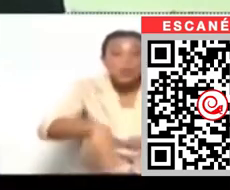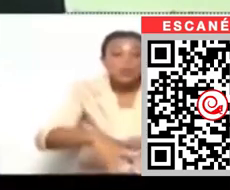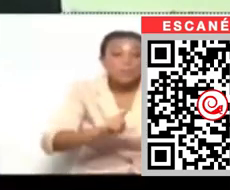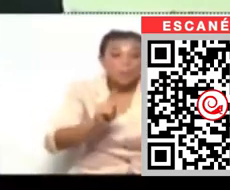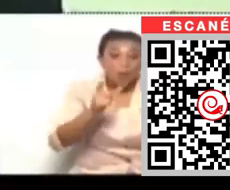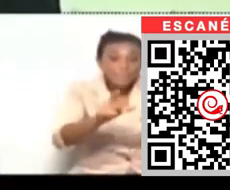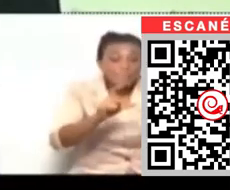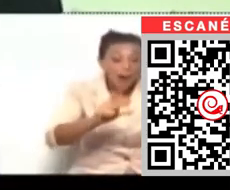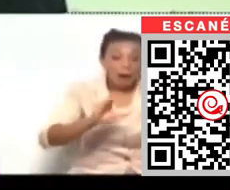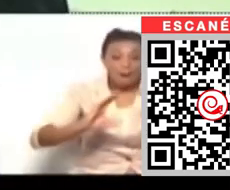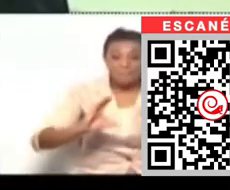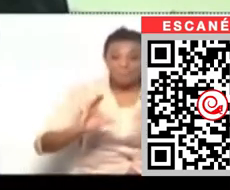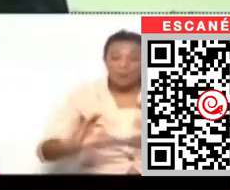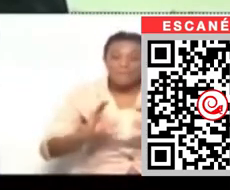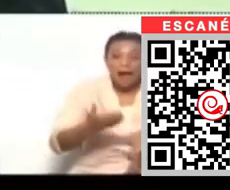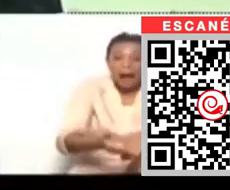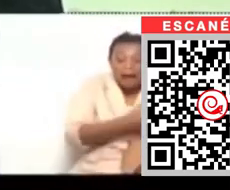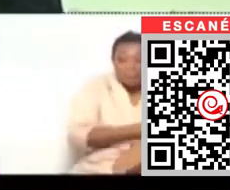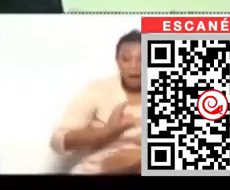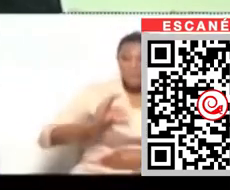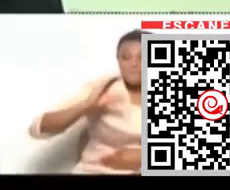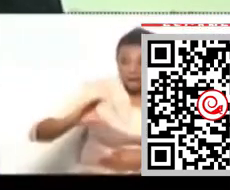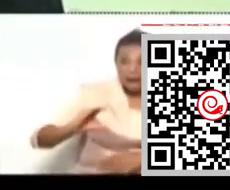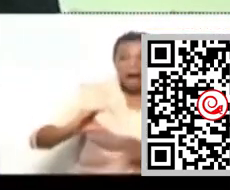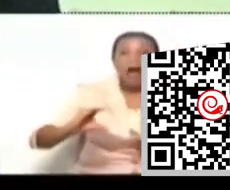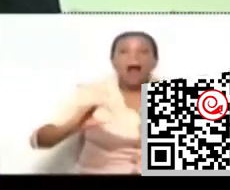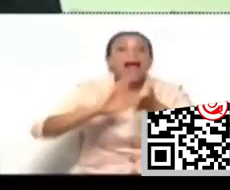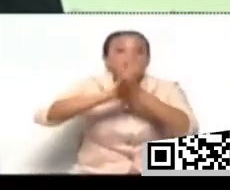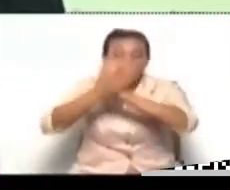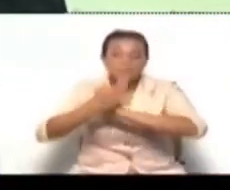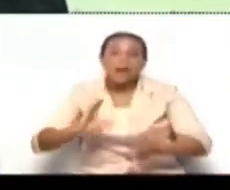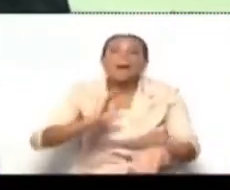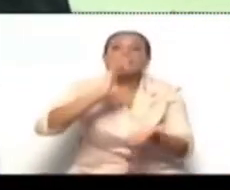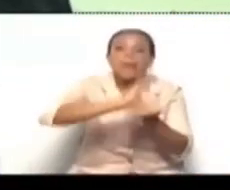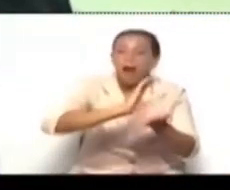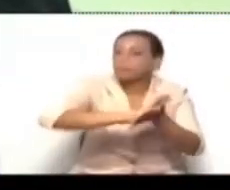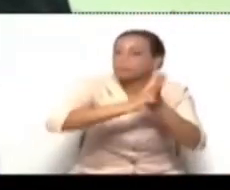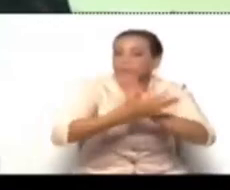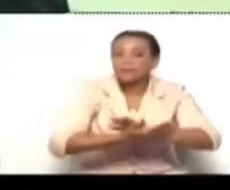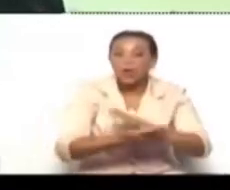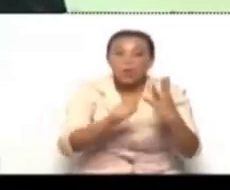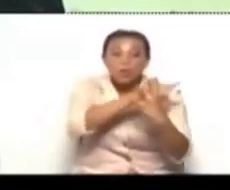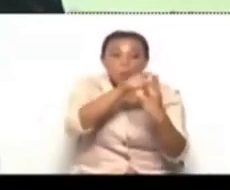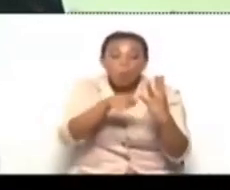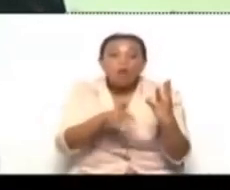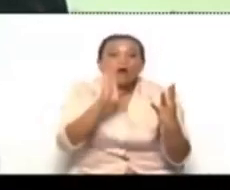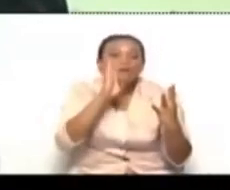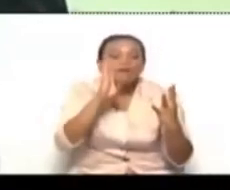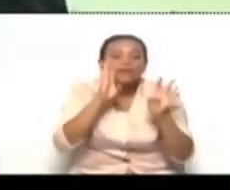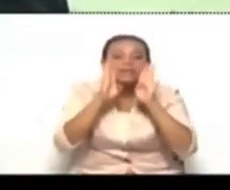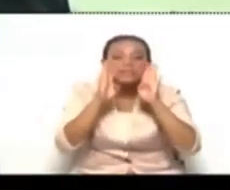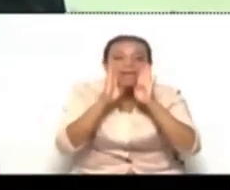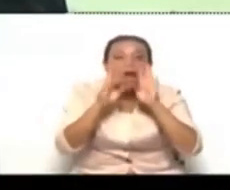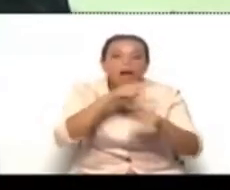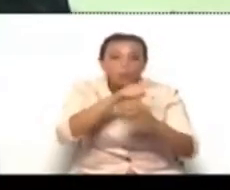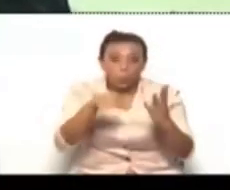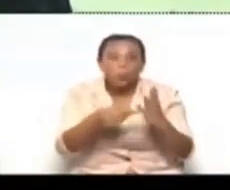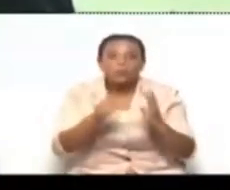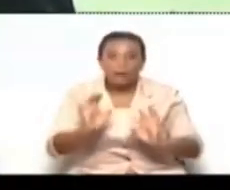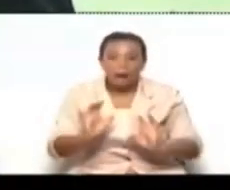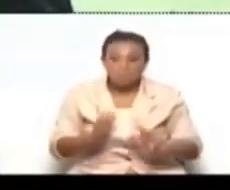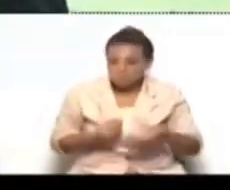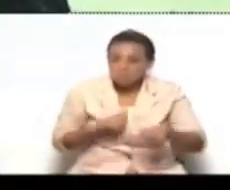este atentado, y los cuatro lo confesaron, este atentado ellos